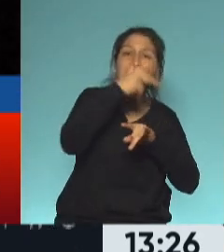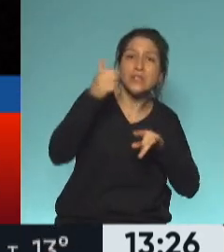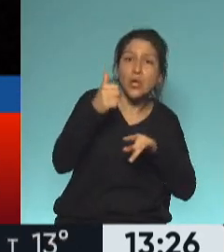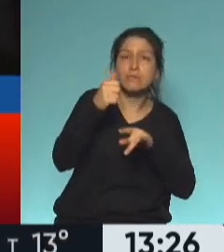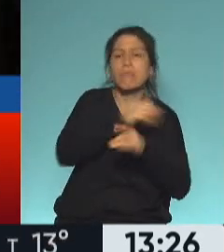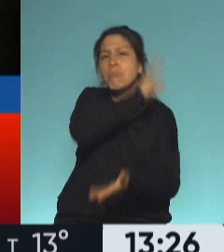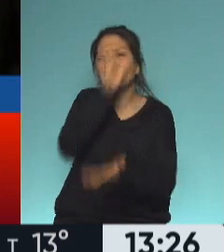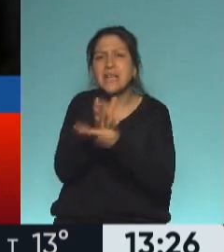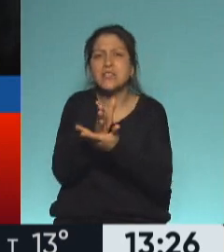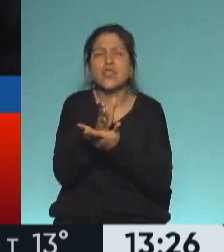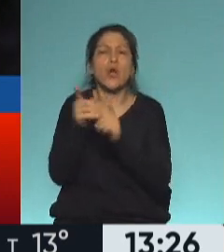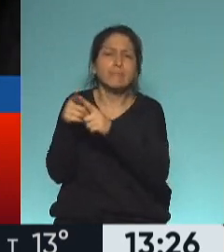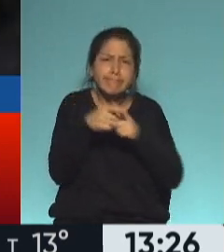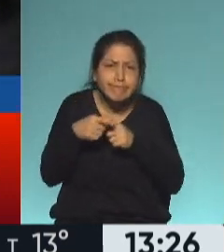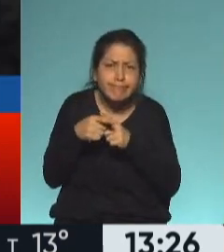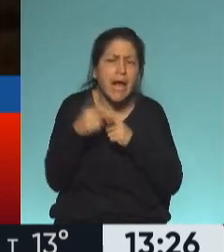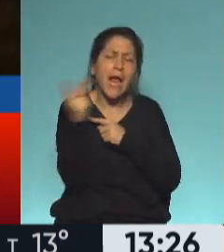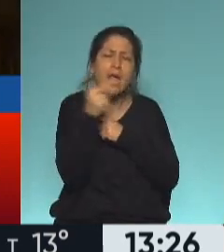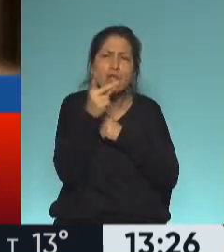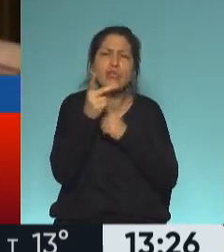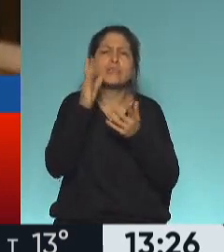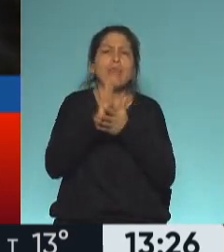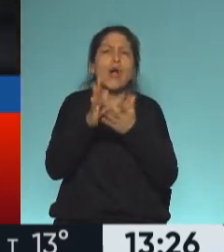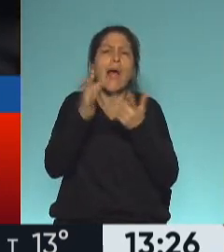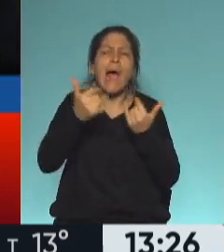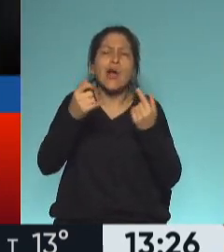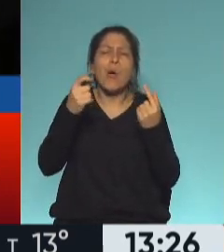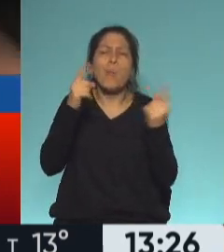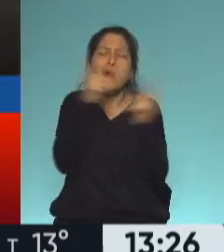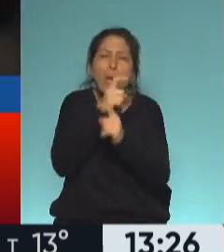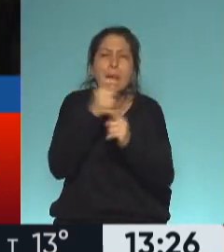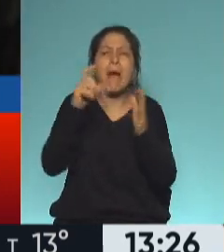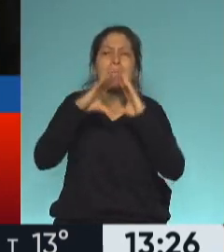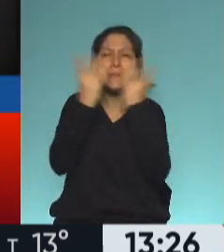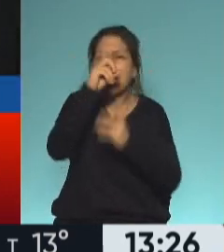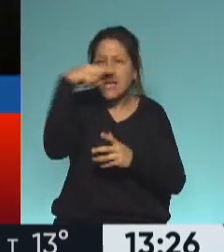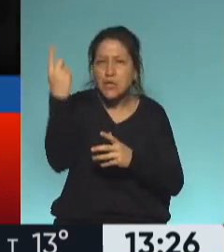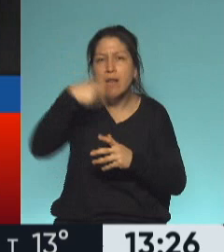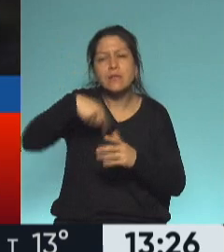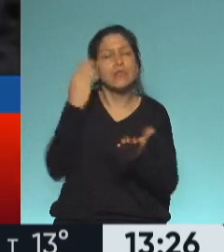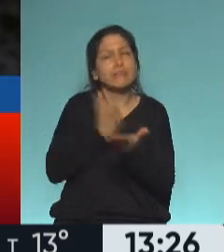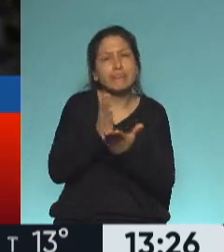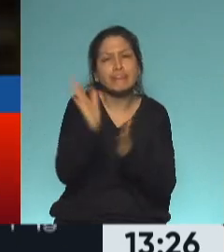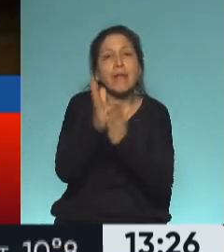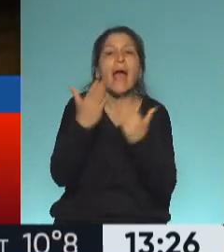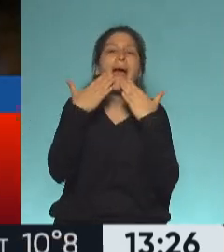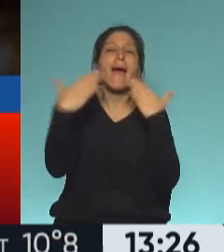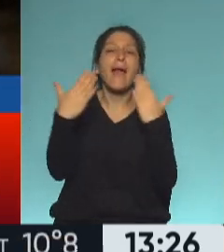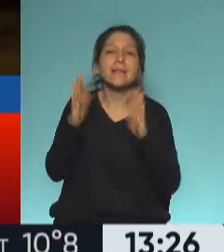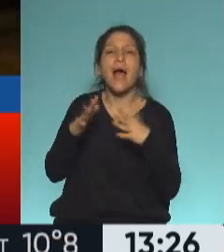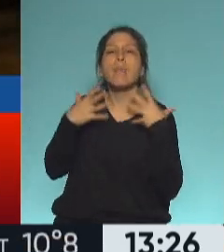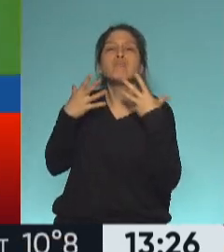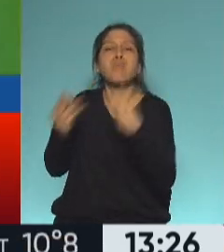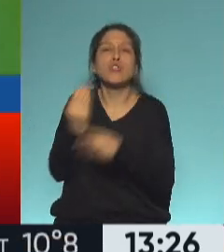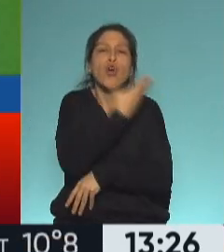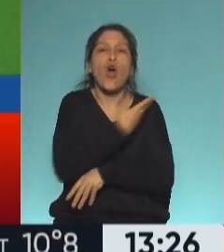elecciones, dejando al país en un aislamiento internacional al que sobrevive gracias al apoyo del presidente ruso Vladimir Putin, quien intenta por